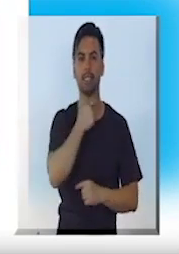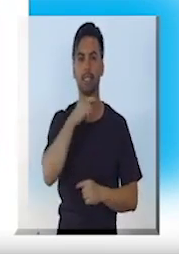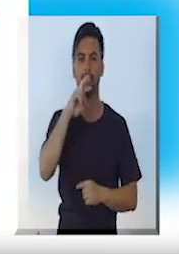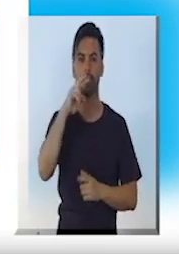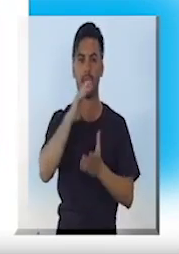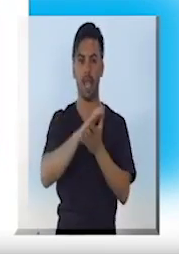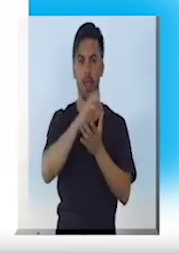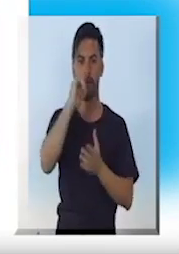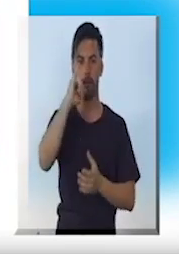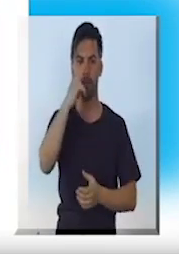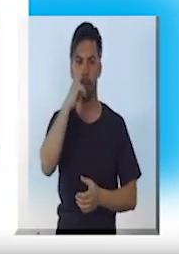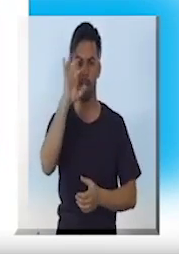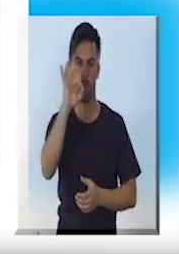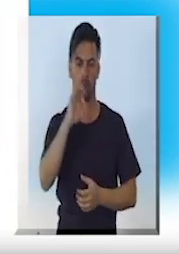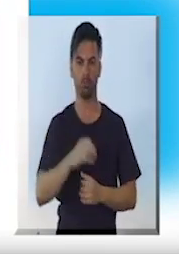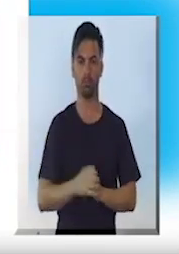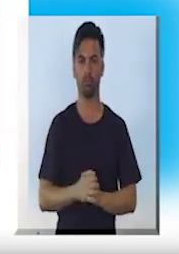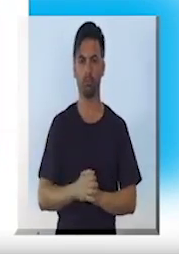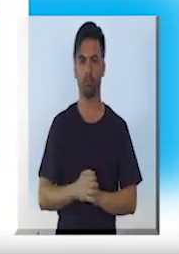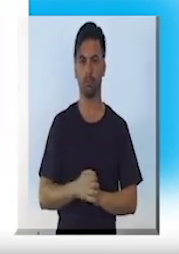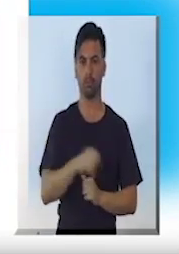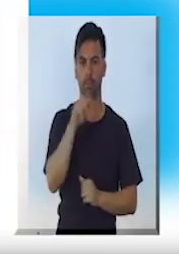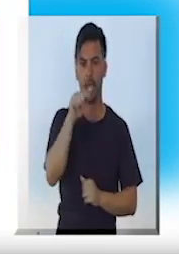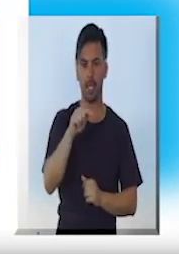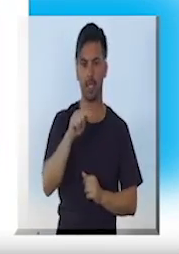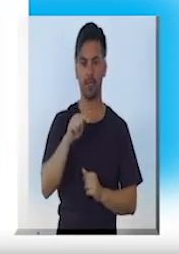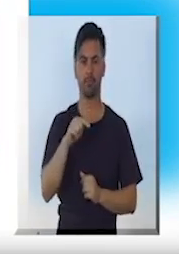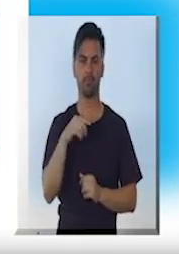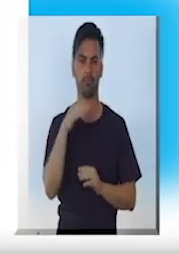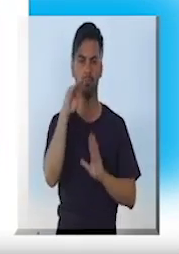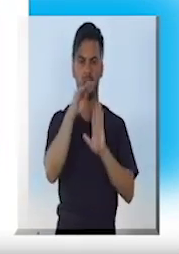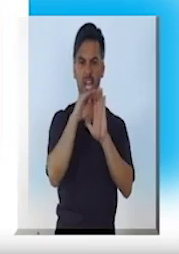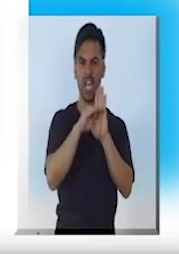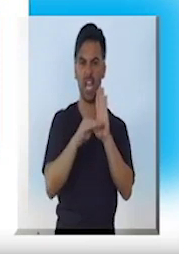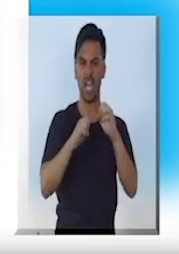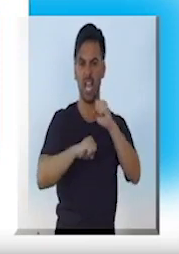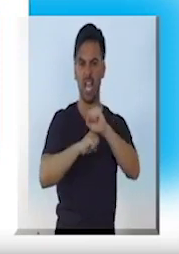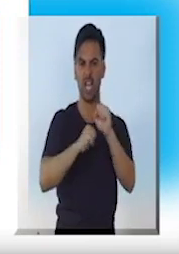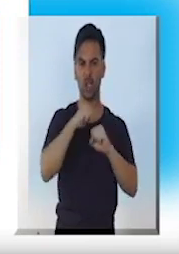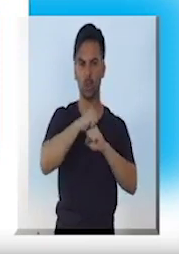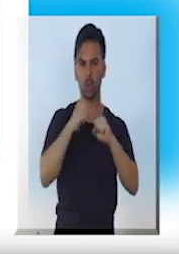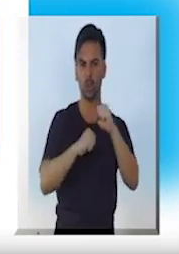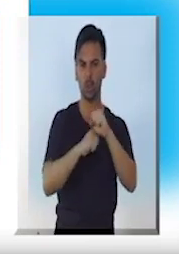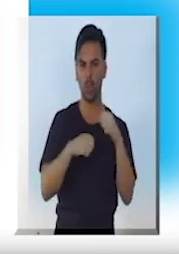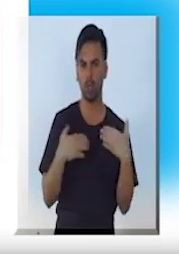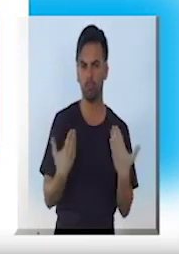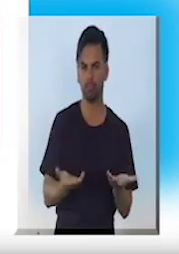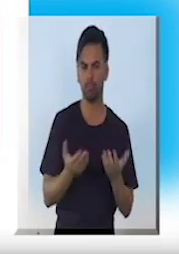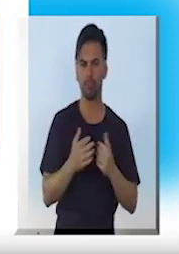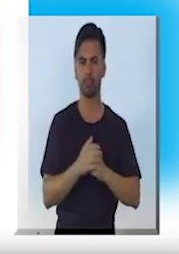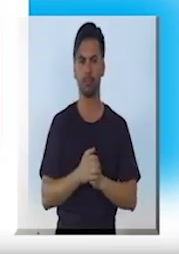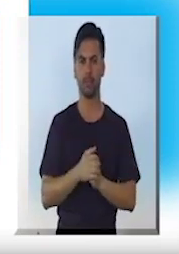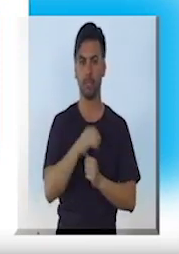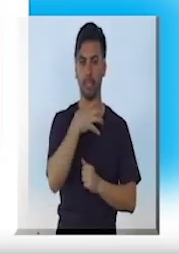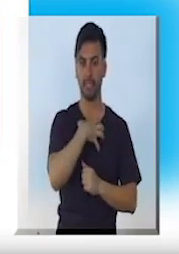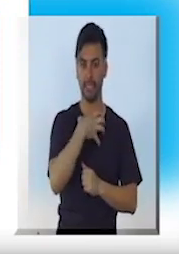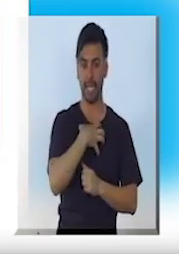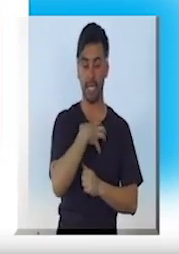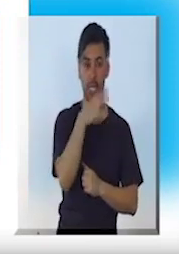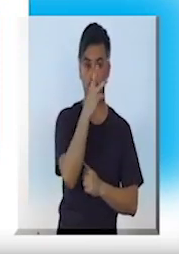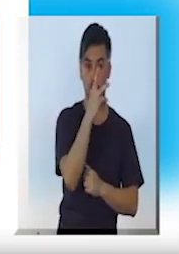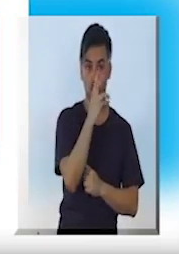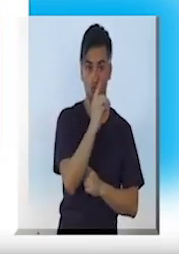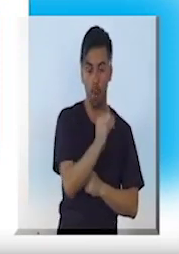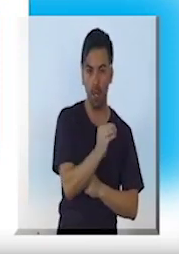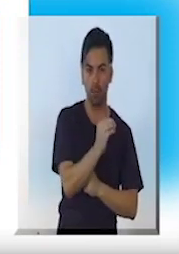ellos están formados por varias partes. Tienen la parte numérica, que es el factor numérico o